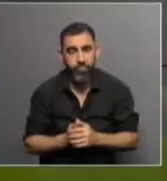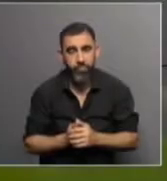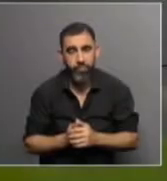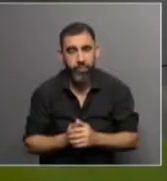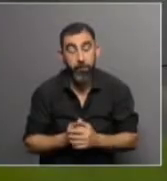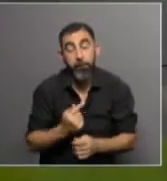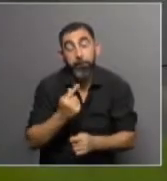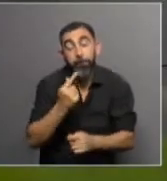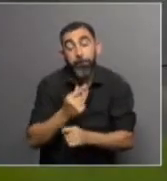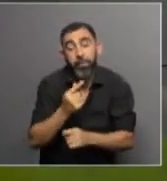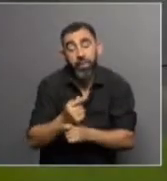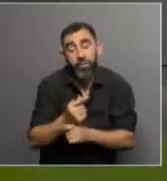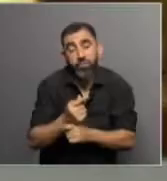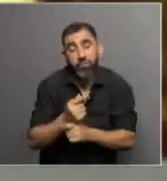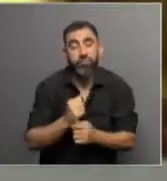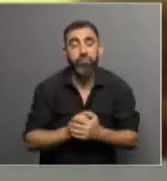En principio, claro,